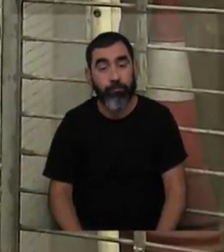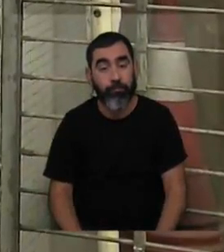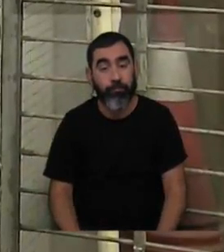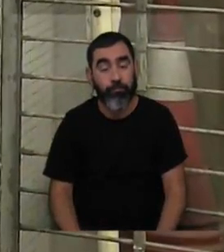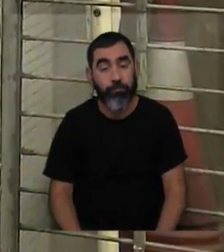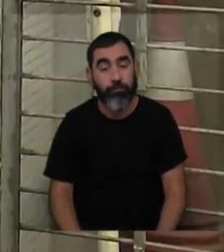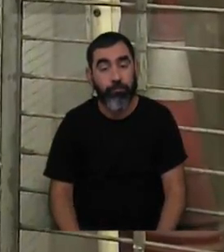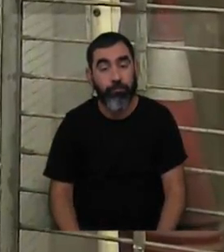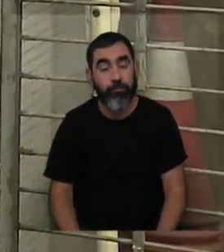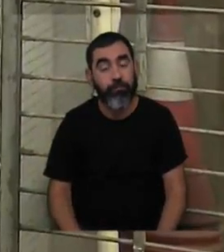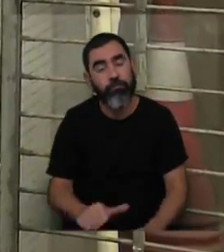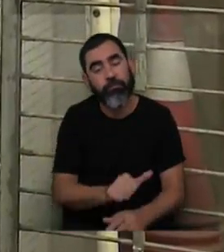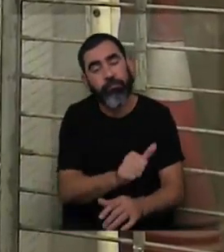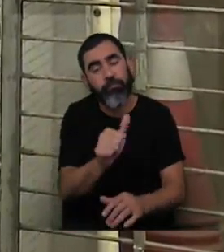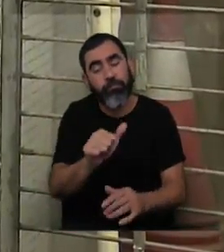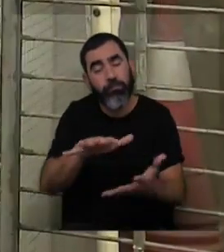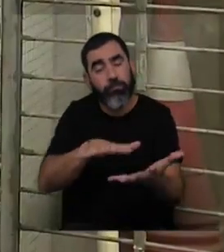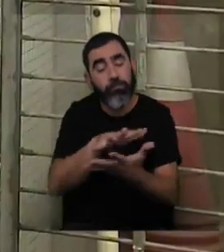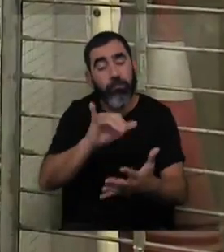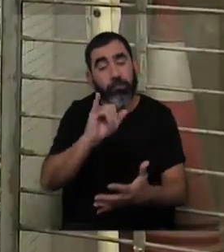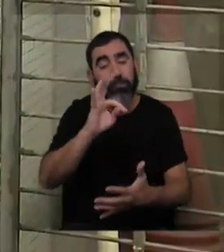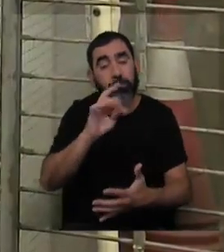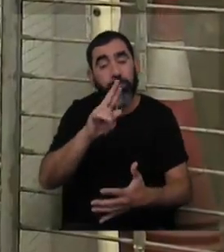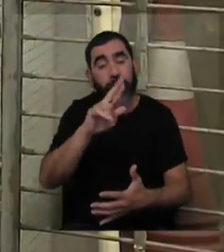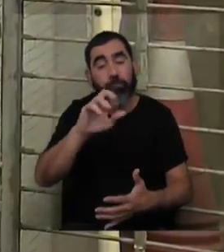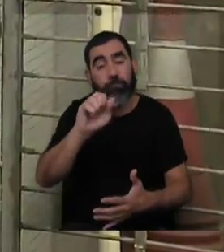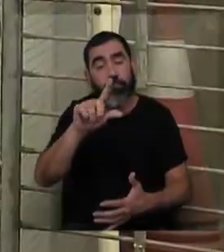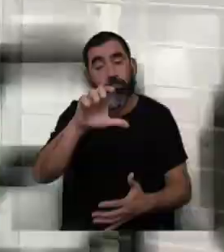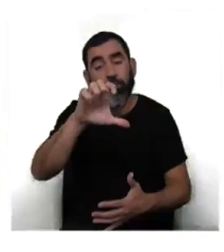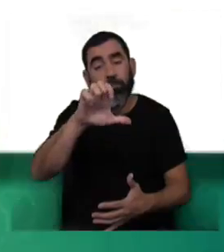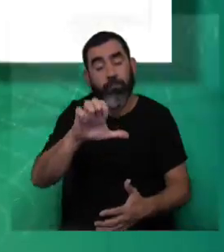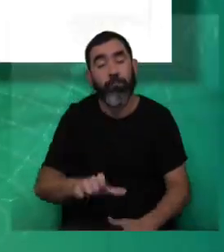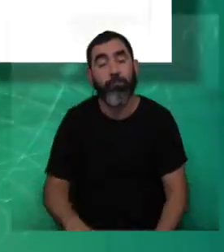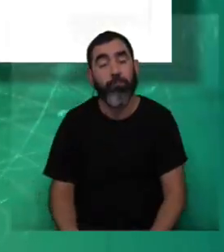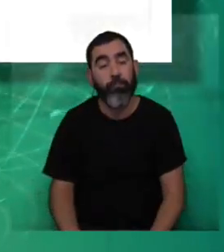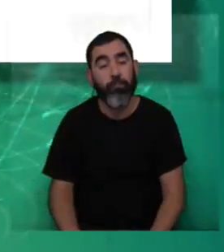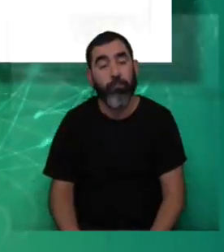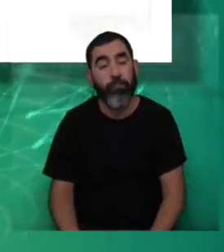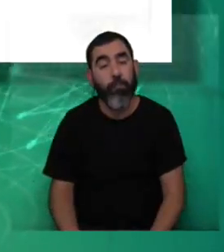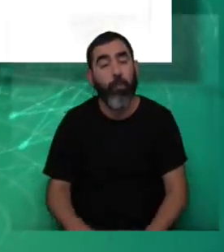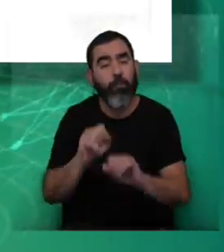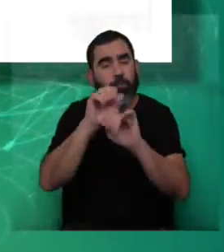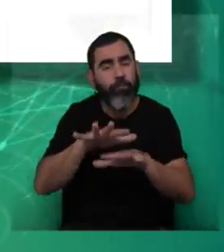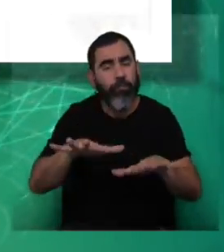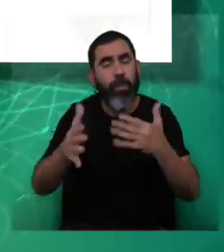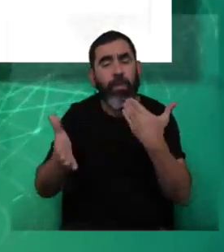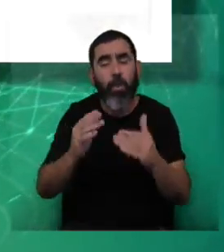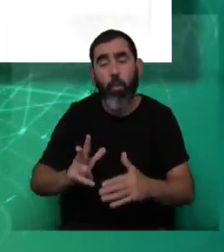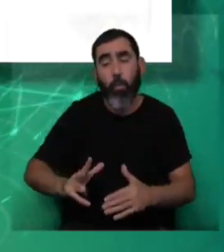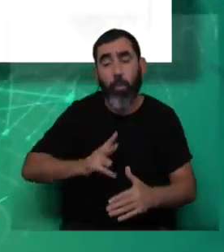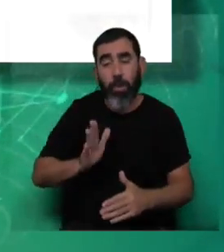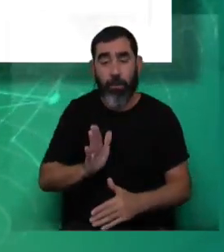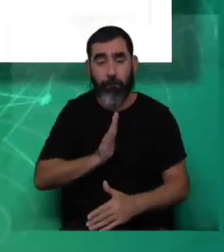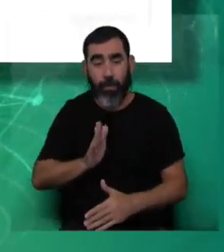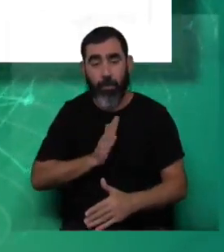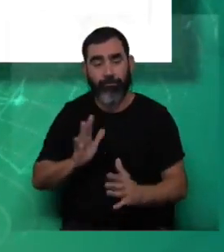conocer parte de lo ocurrido con Iturralde en el próximo time. En virtud de la divulgación de una conversación privada y